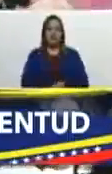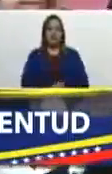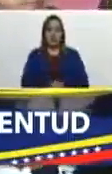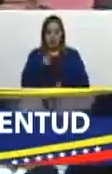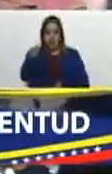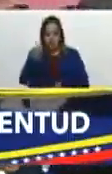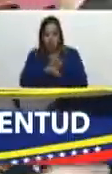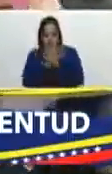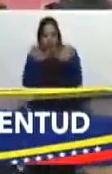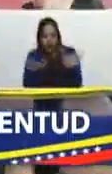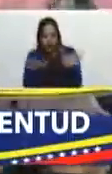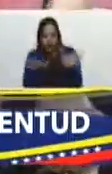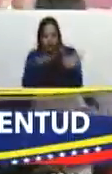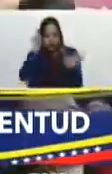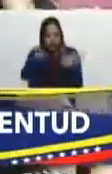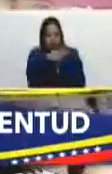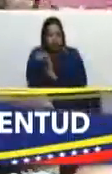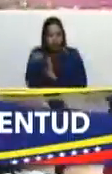claro, ¿verdad?